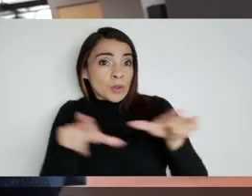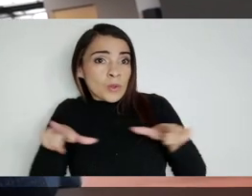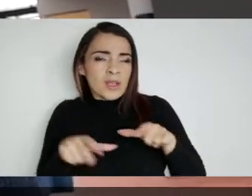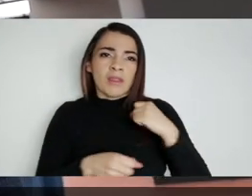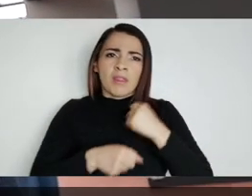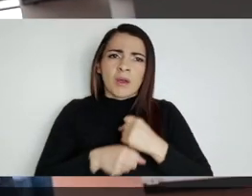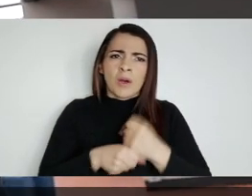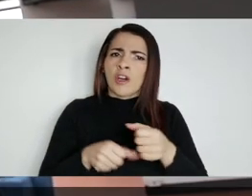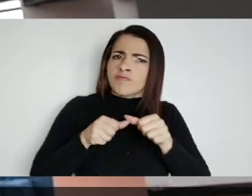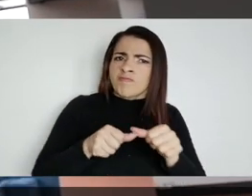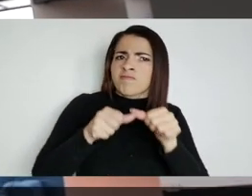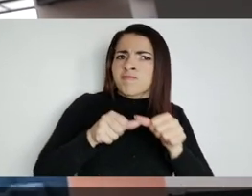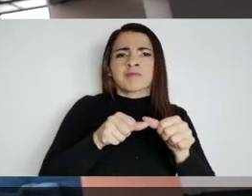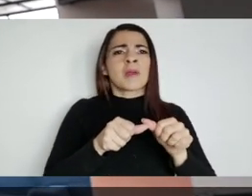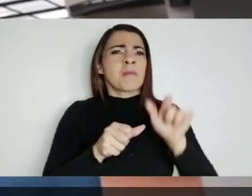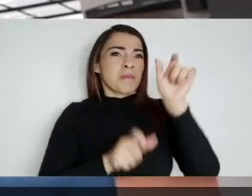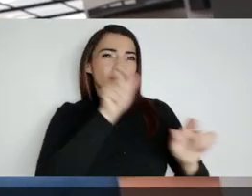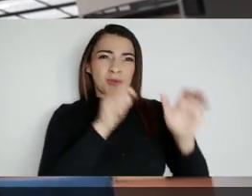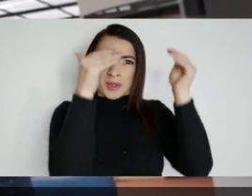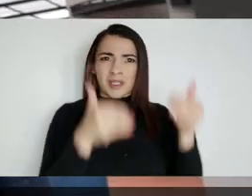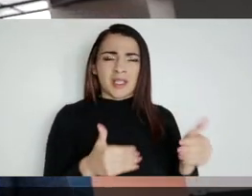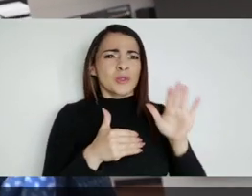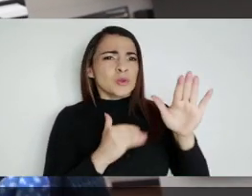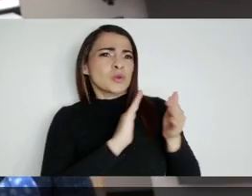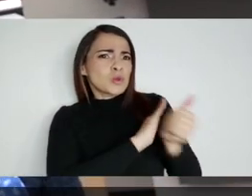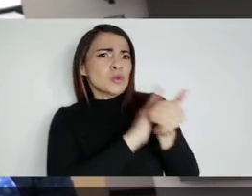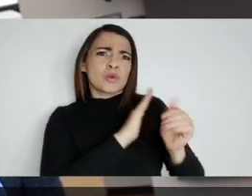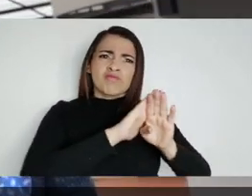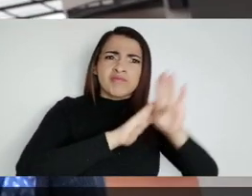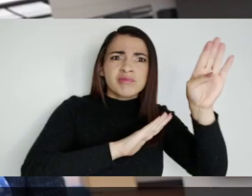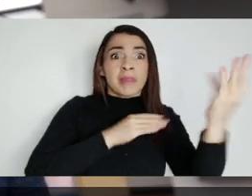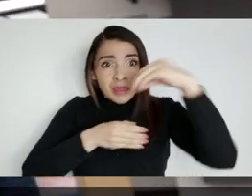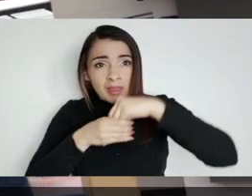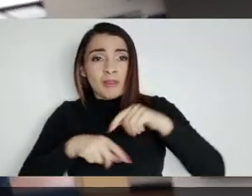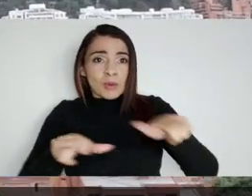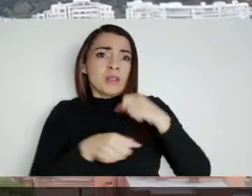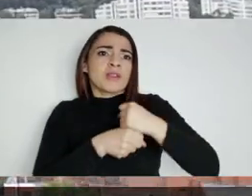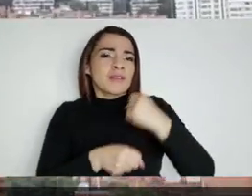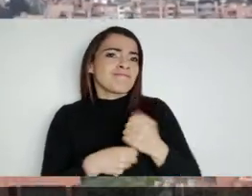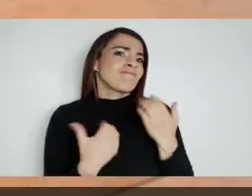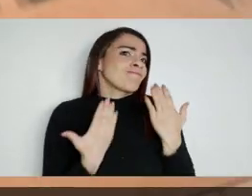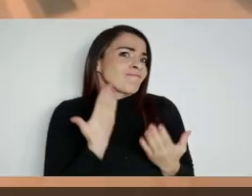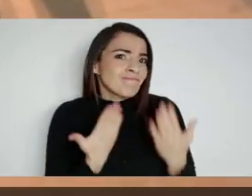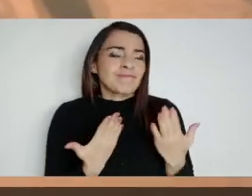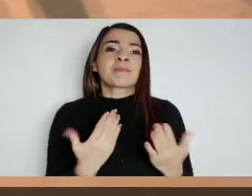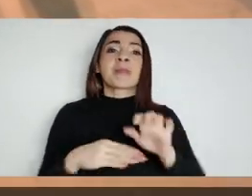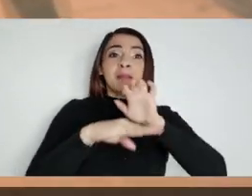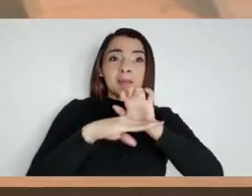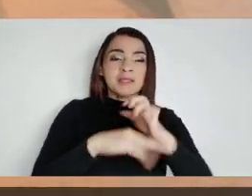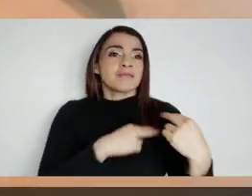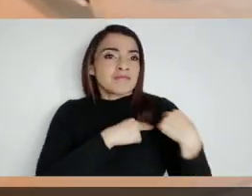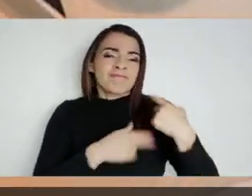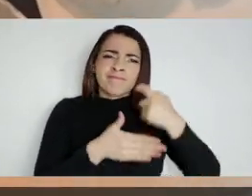La sostenibilidad de los puestos de trabajo y el desarrollo del potencial de las personas con discapacidad en sus puestos de trabajo depende en algunos casos de unos ajustes